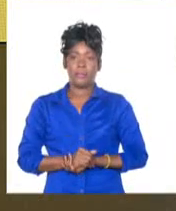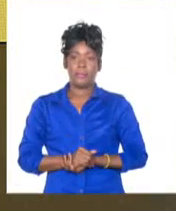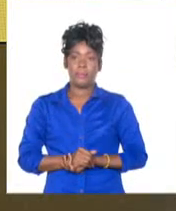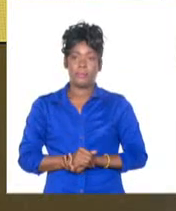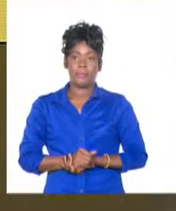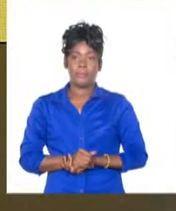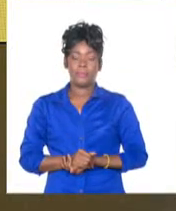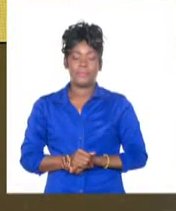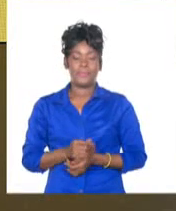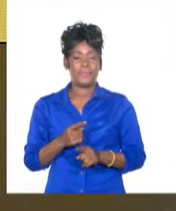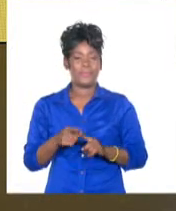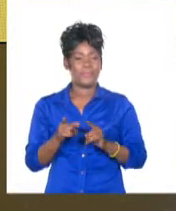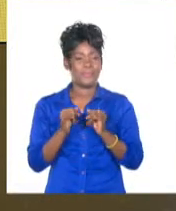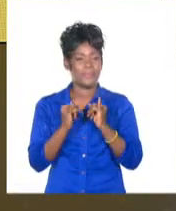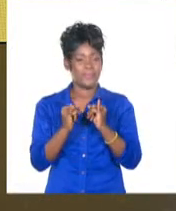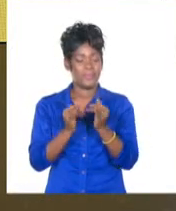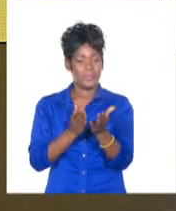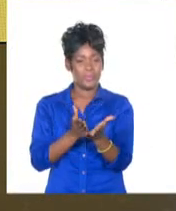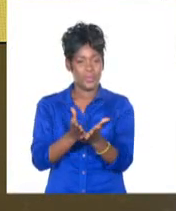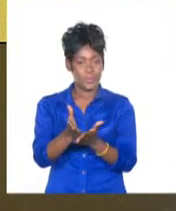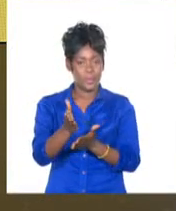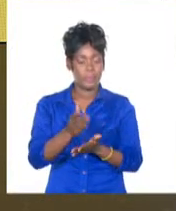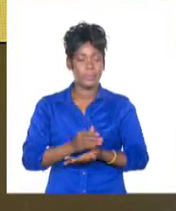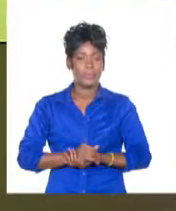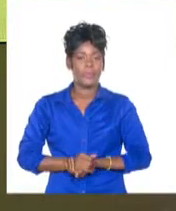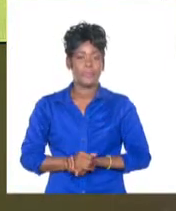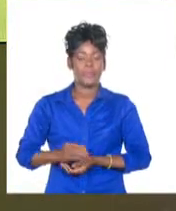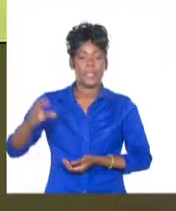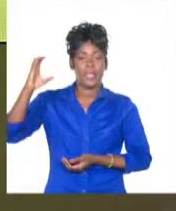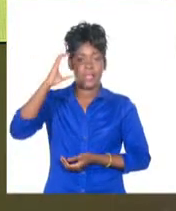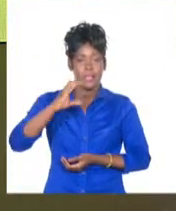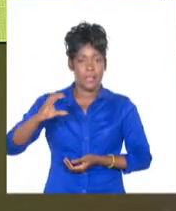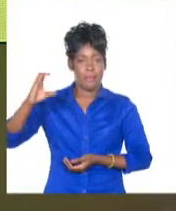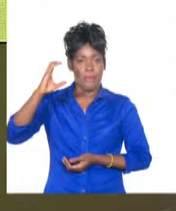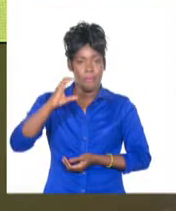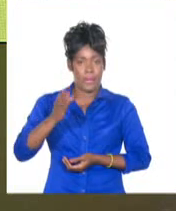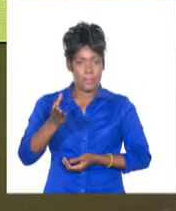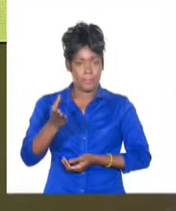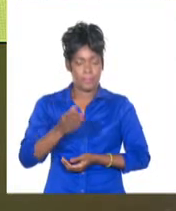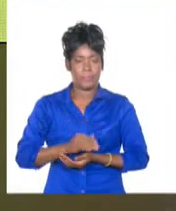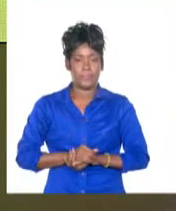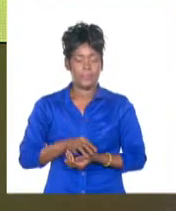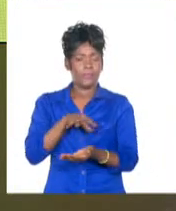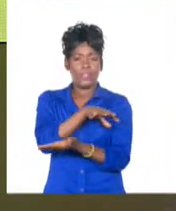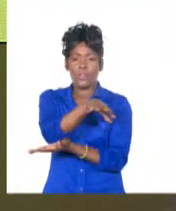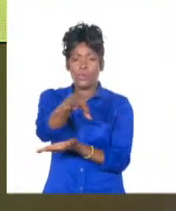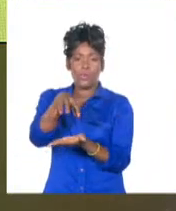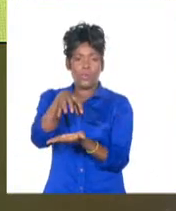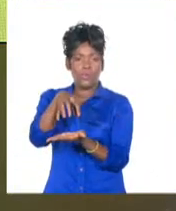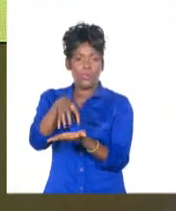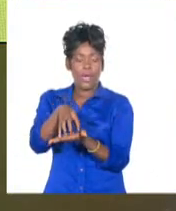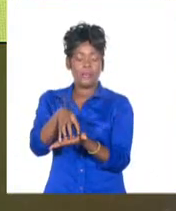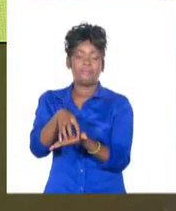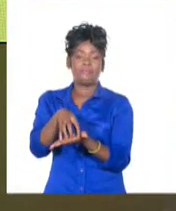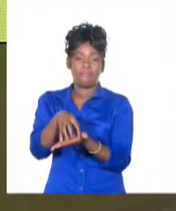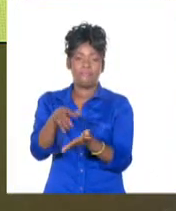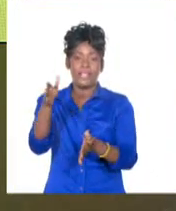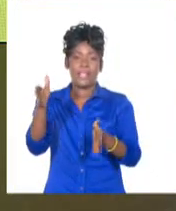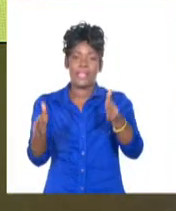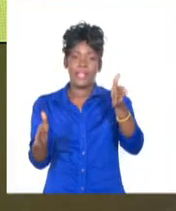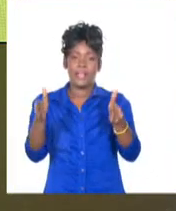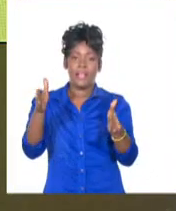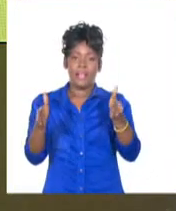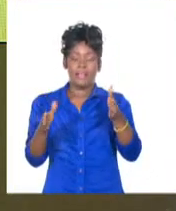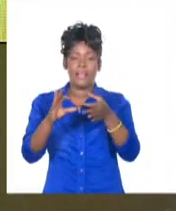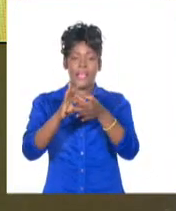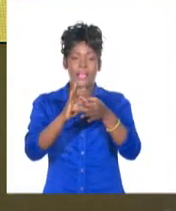Y continuamos nuestro recorrido cultural en Camagüey. En ese territorio se inauguró la jornada Los Días de Guillén, organizada por el